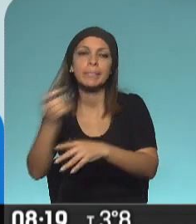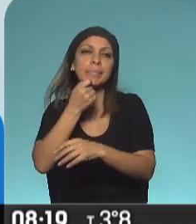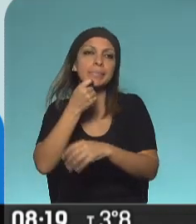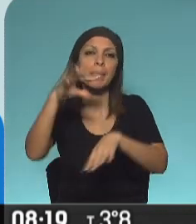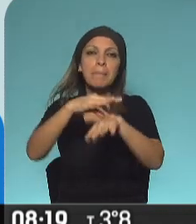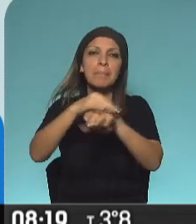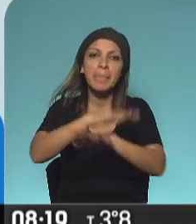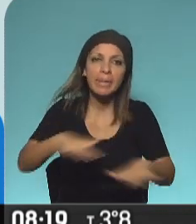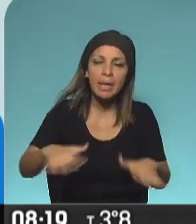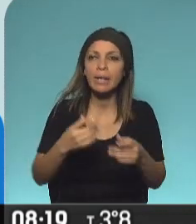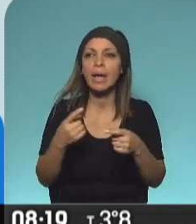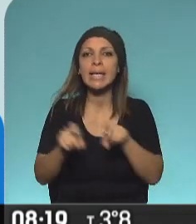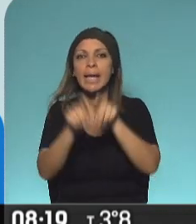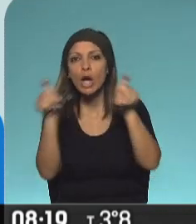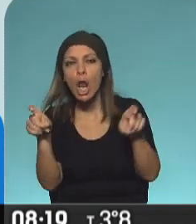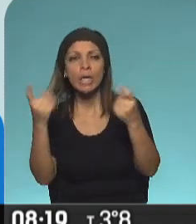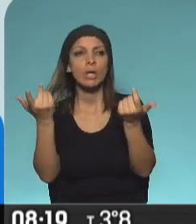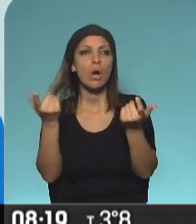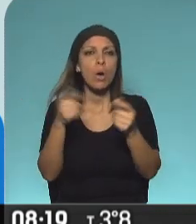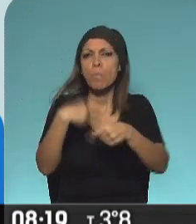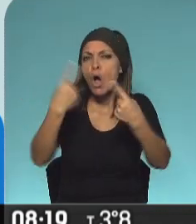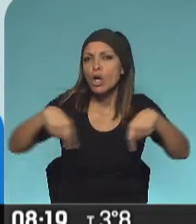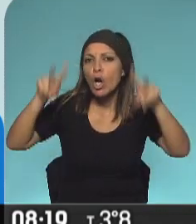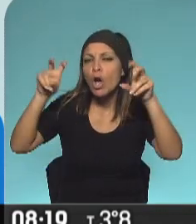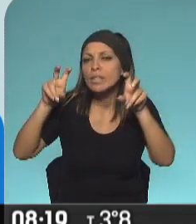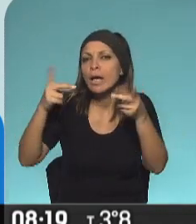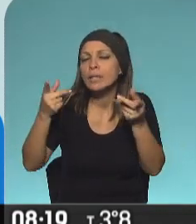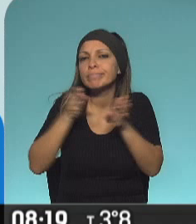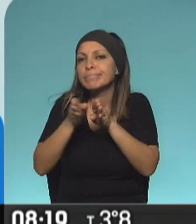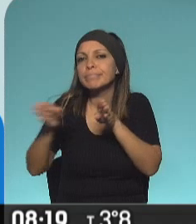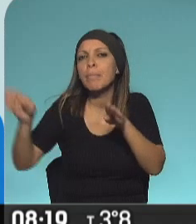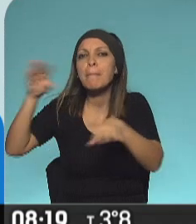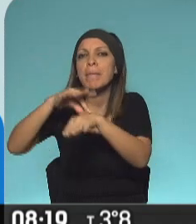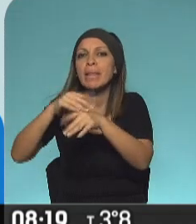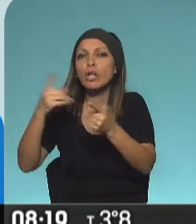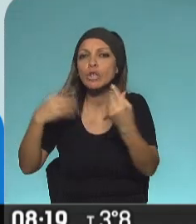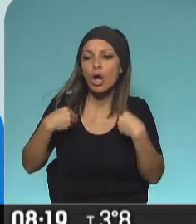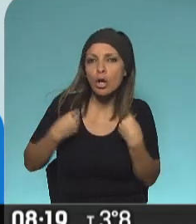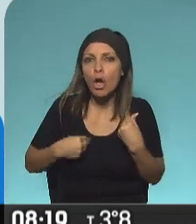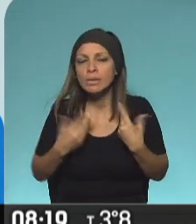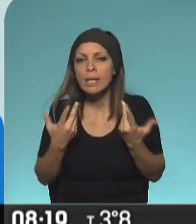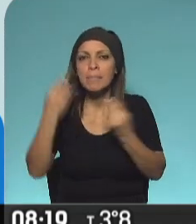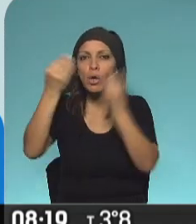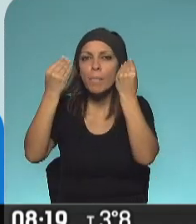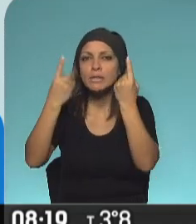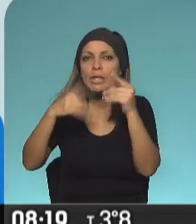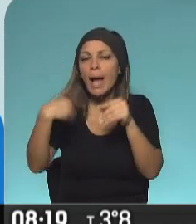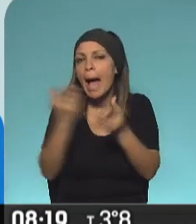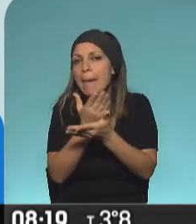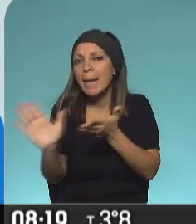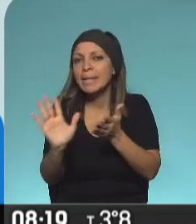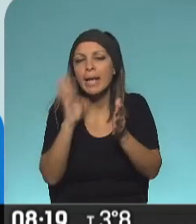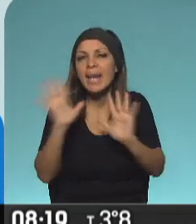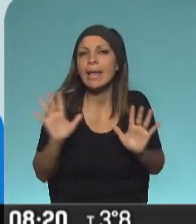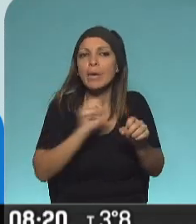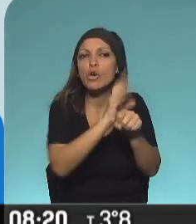pediatra, control ginecológico u otras dolencias que tienen o preocupaciones que tienen los pacientes en salud, ¿no? Que no